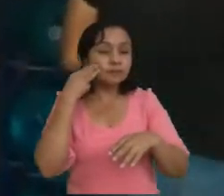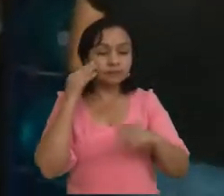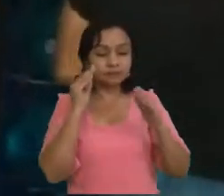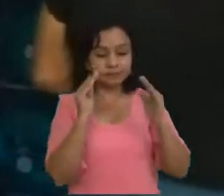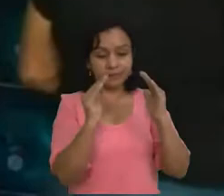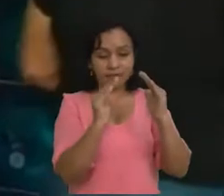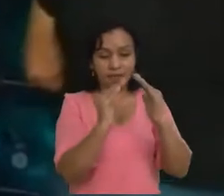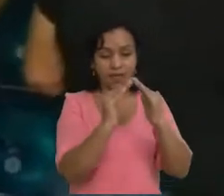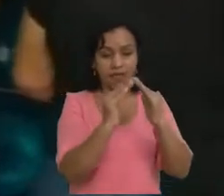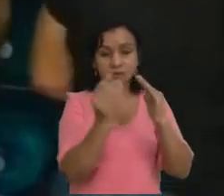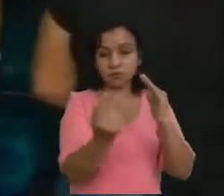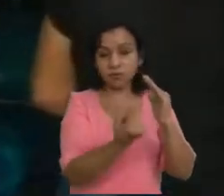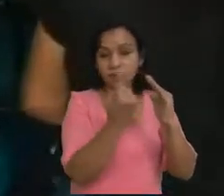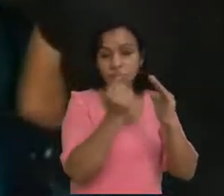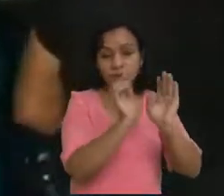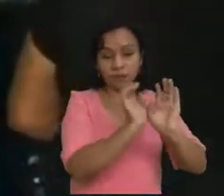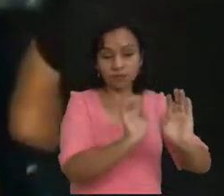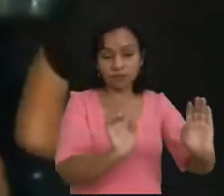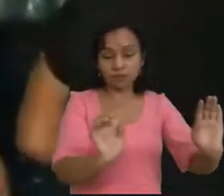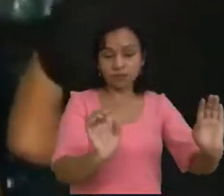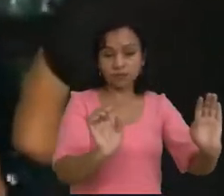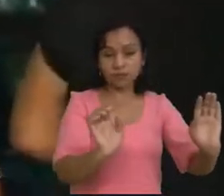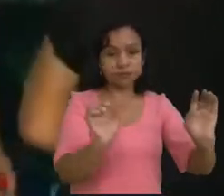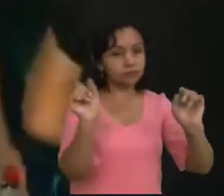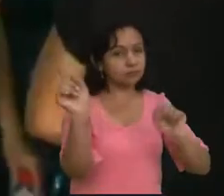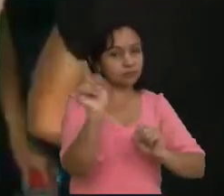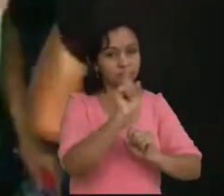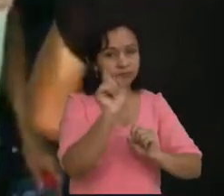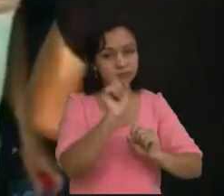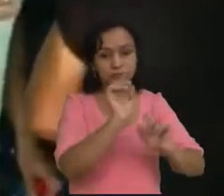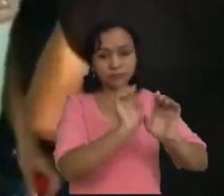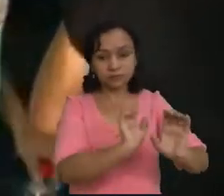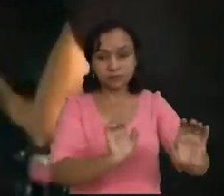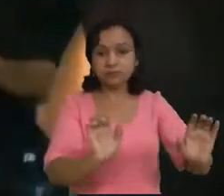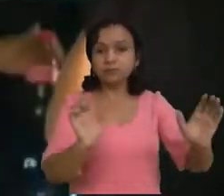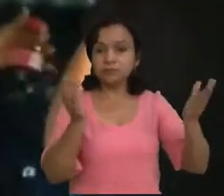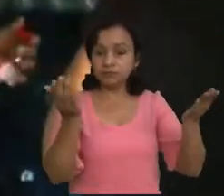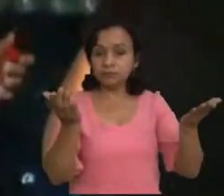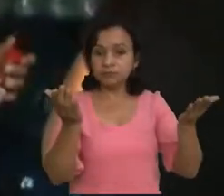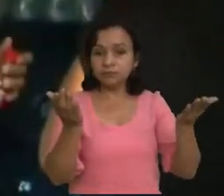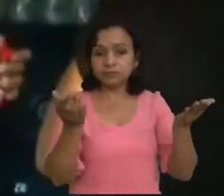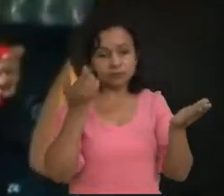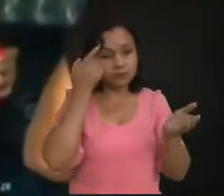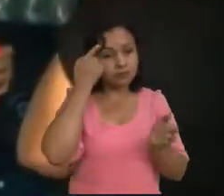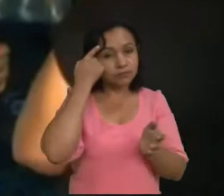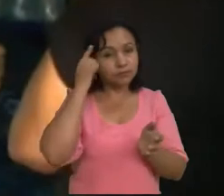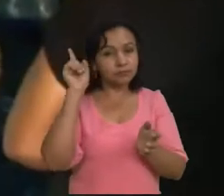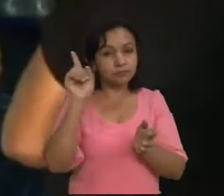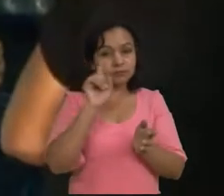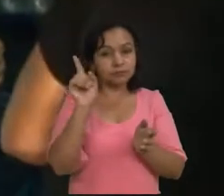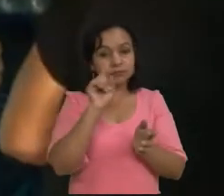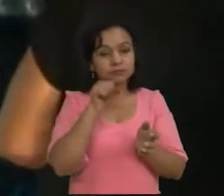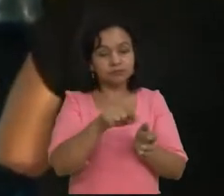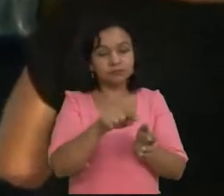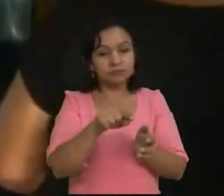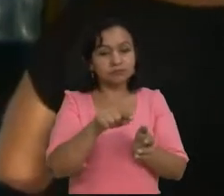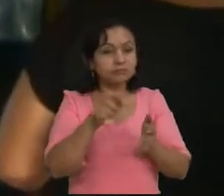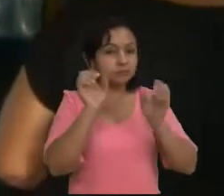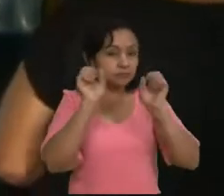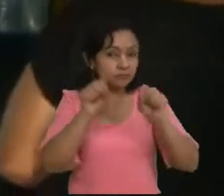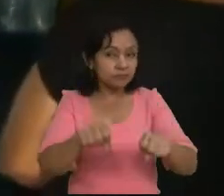niños, menos en lugares cerrados, porque los niños pues son niños, son inocentes y no saben lo que ellos están, en lo que